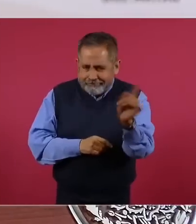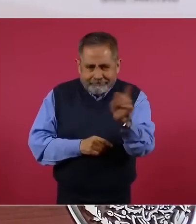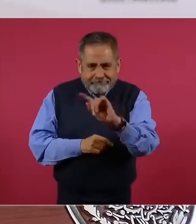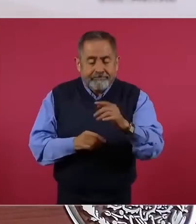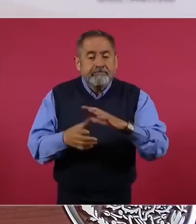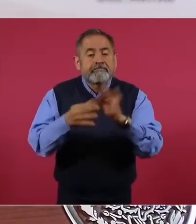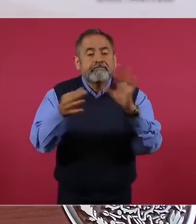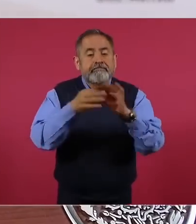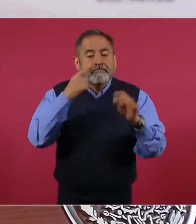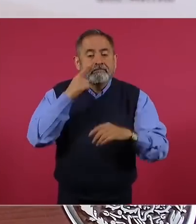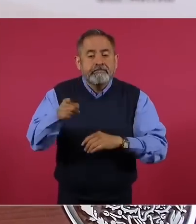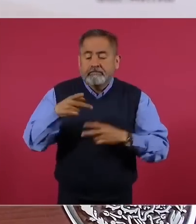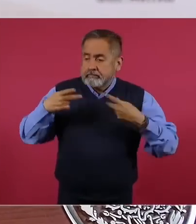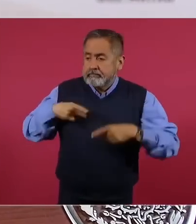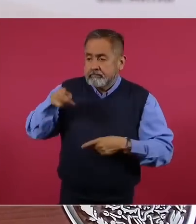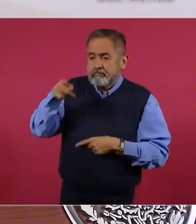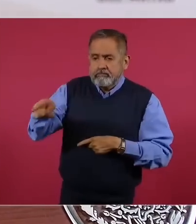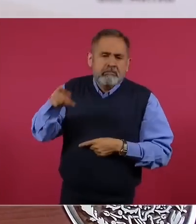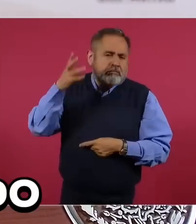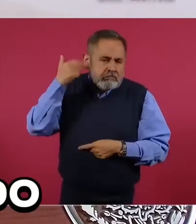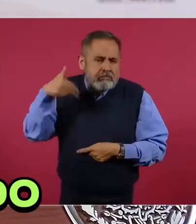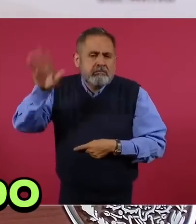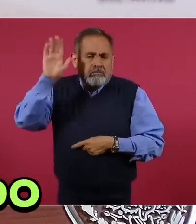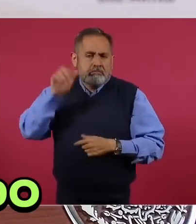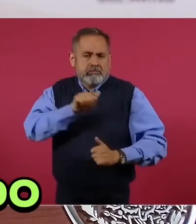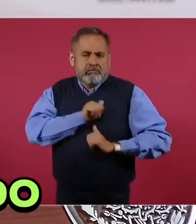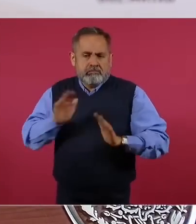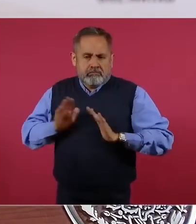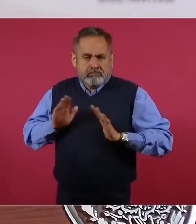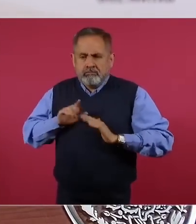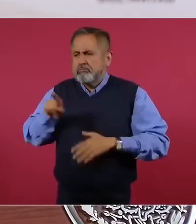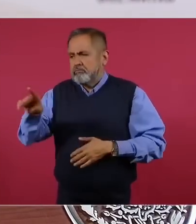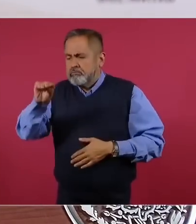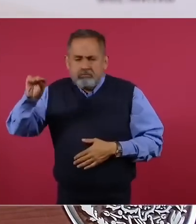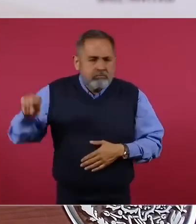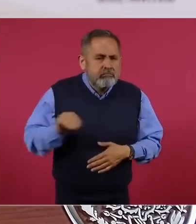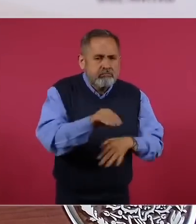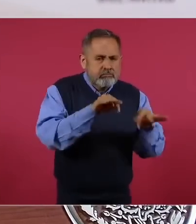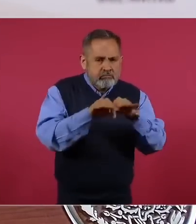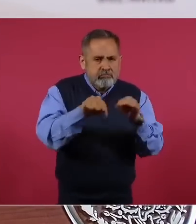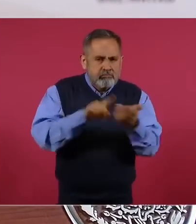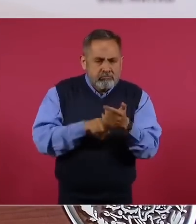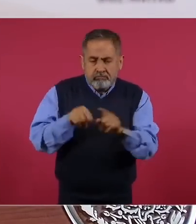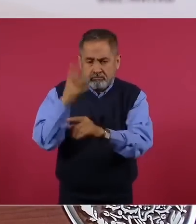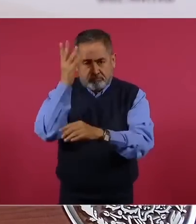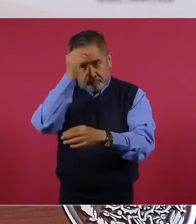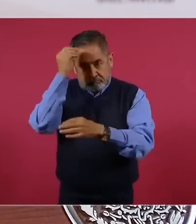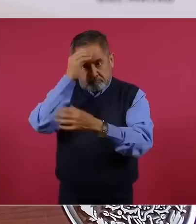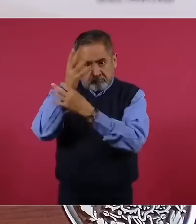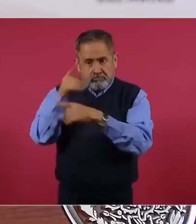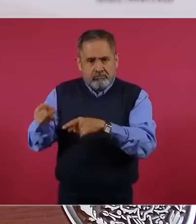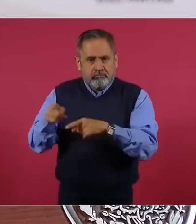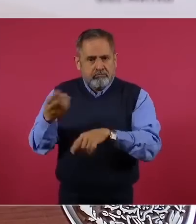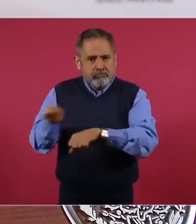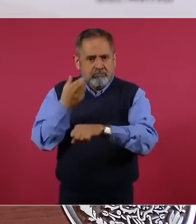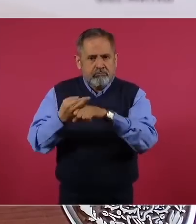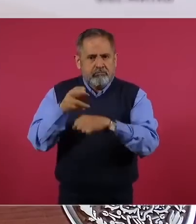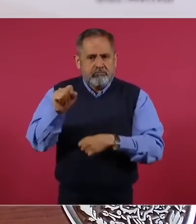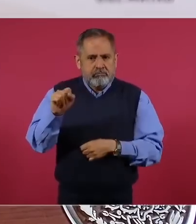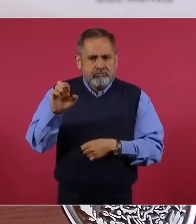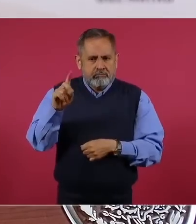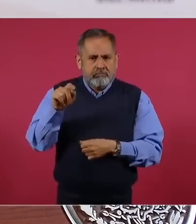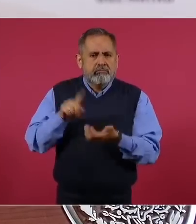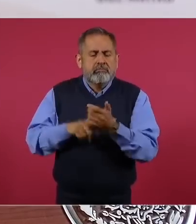que era soldado y que estaba trabajando. Esa es la opinión que tiene la Secretaría de la Defensa.